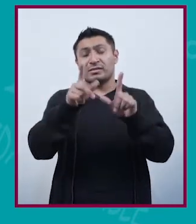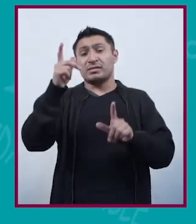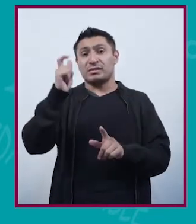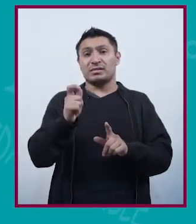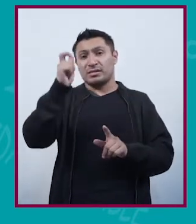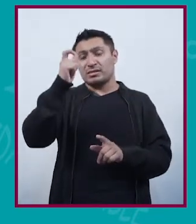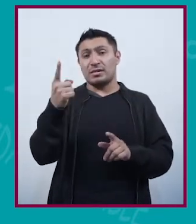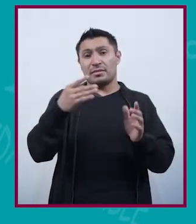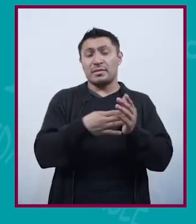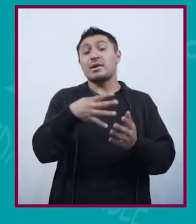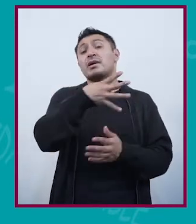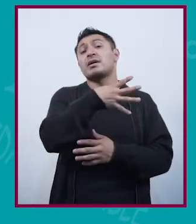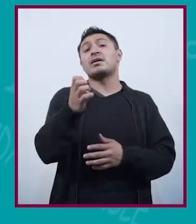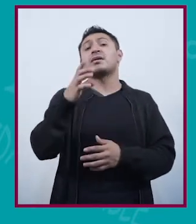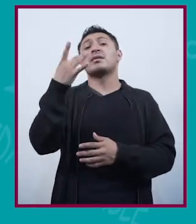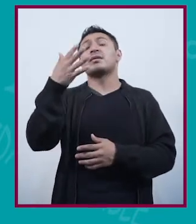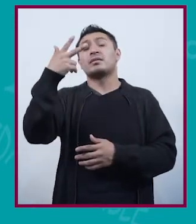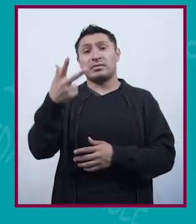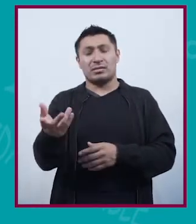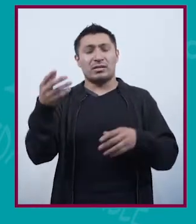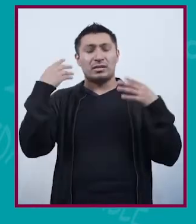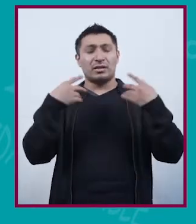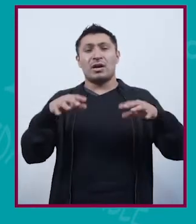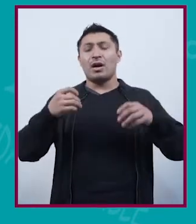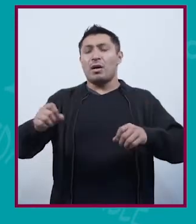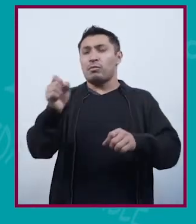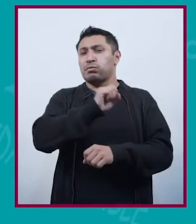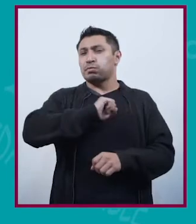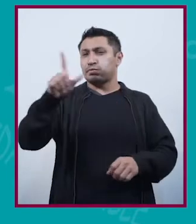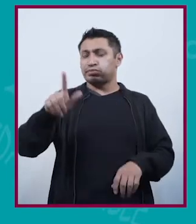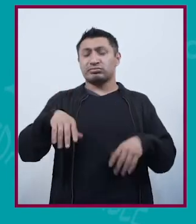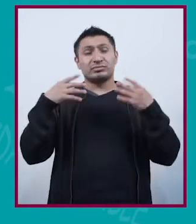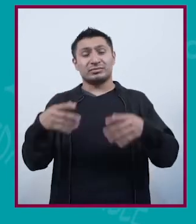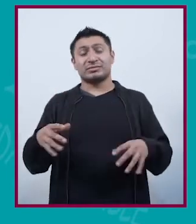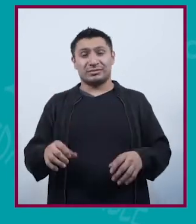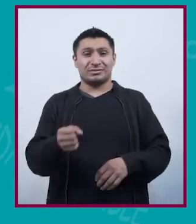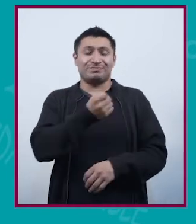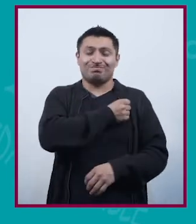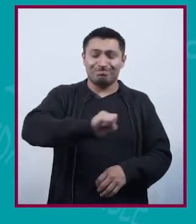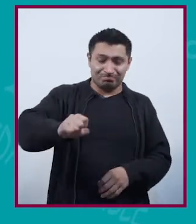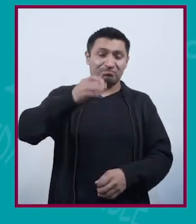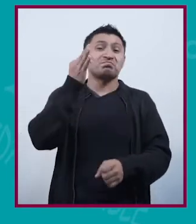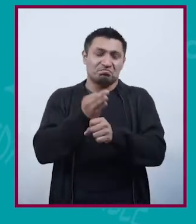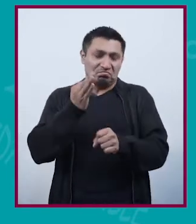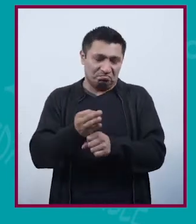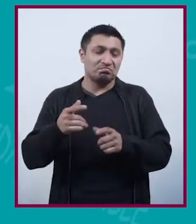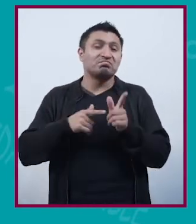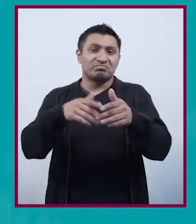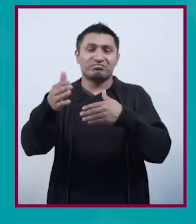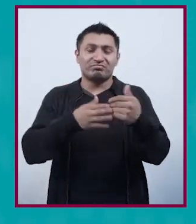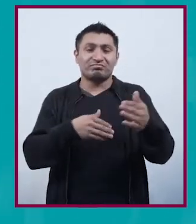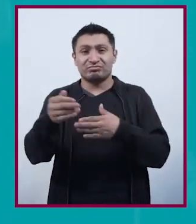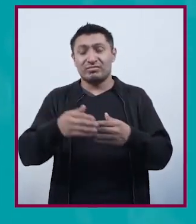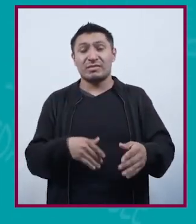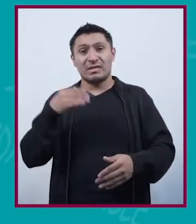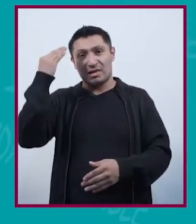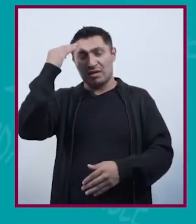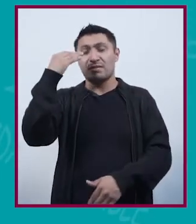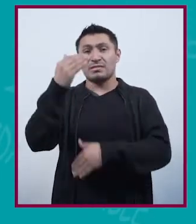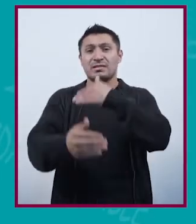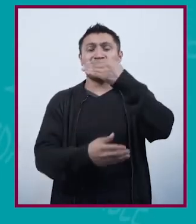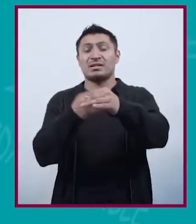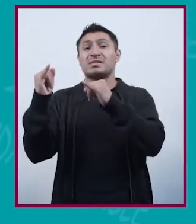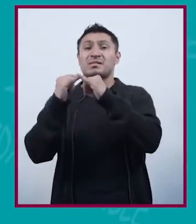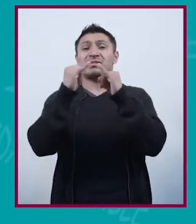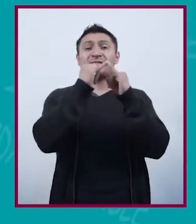una tarjeta de crédito en 1958, la cual se volvió un exitazo y aún existe a la fecha. Con el paso